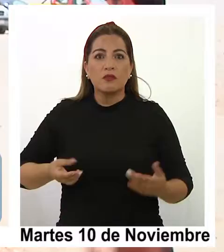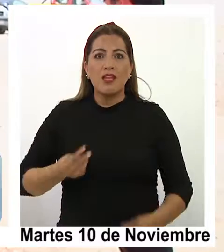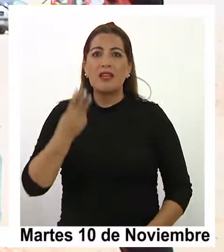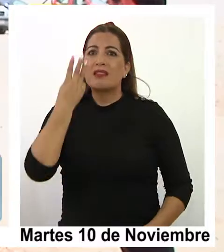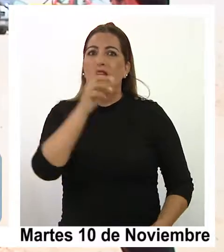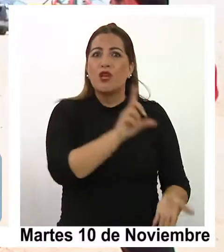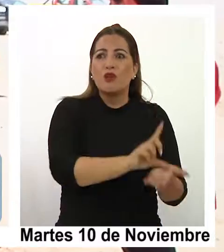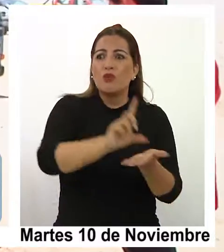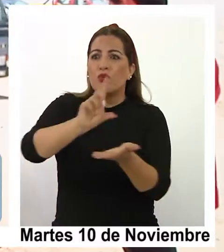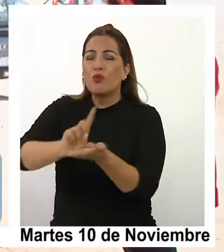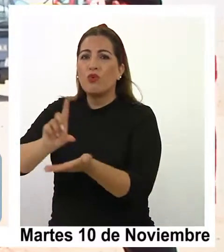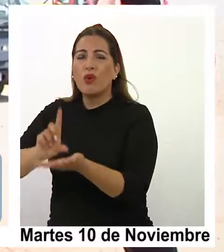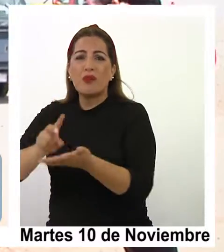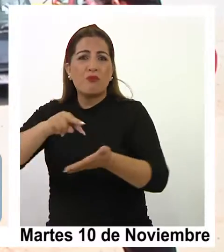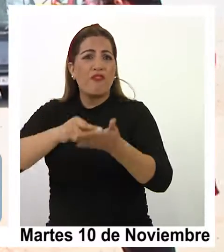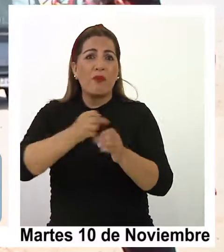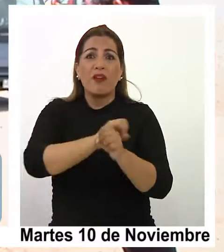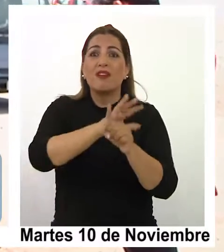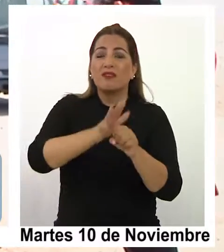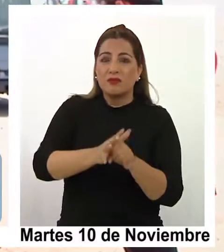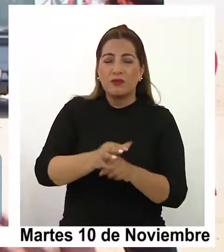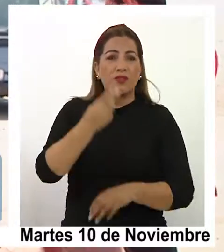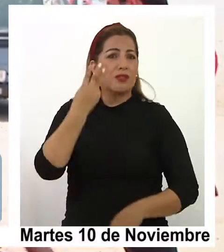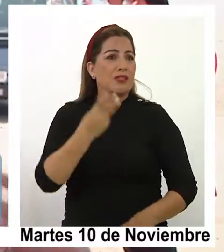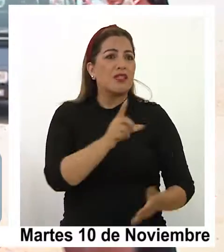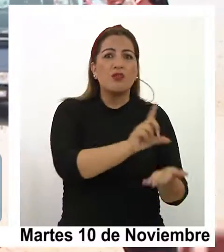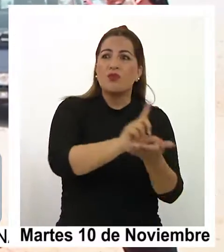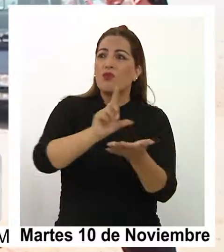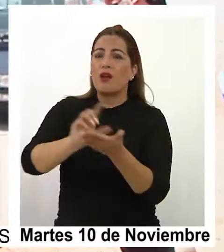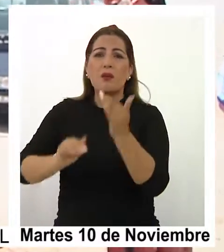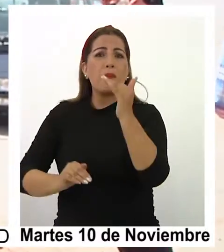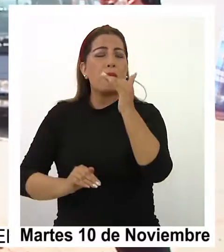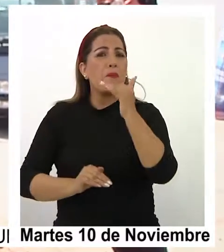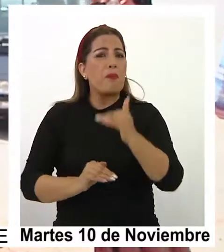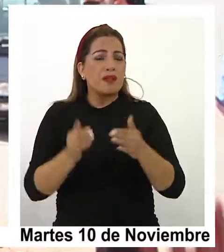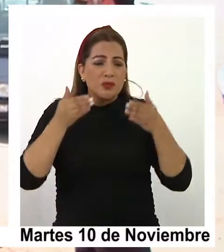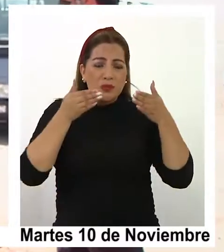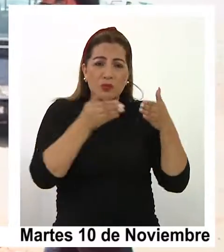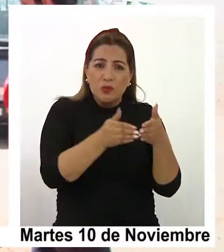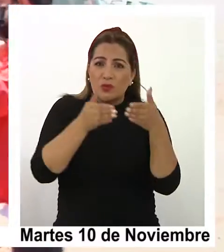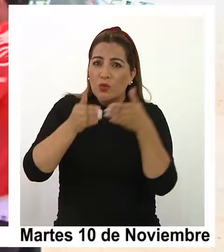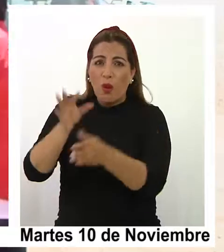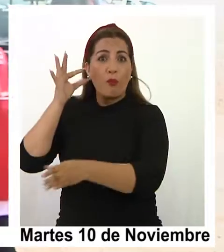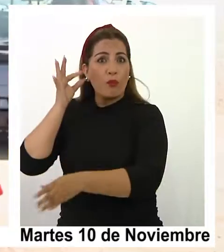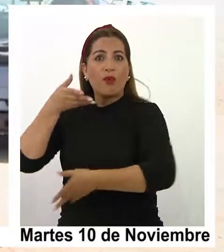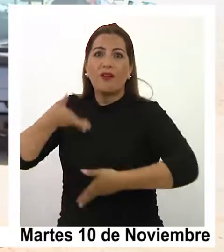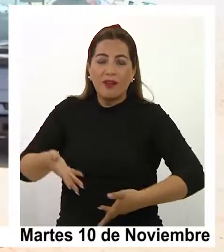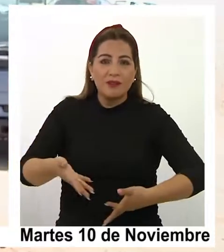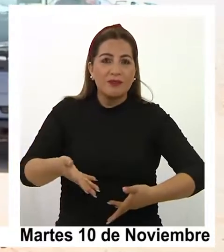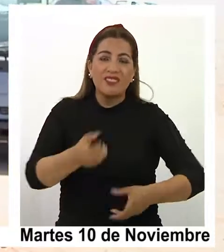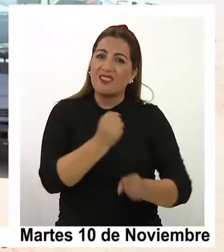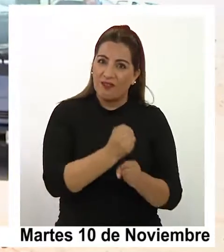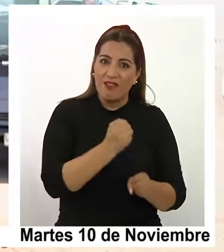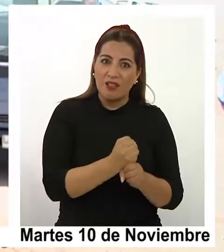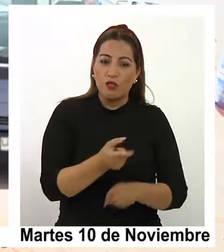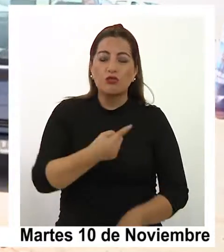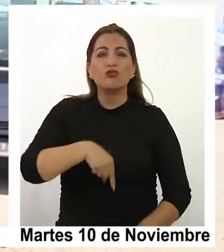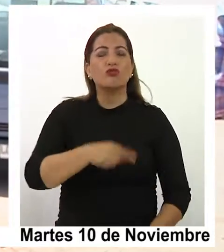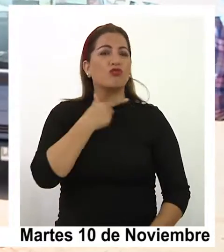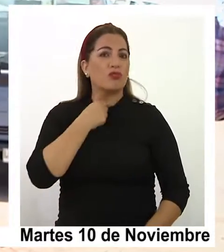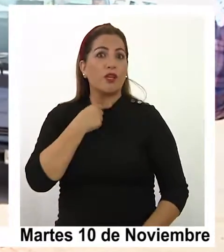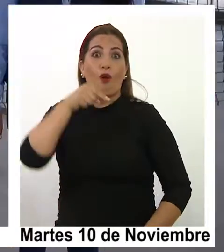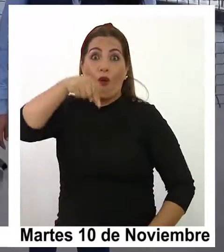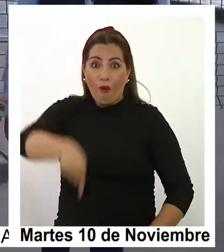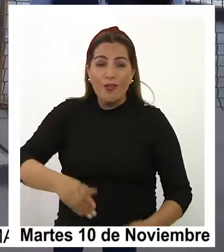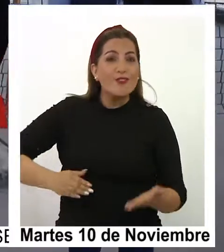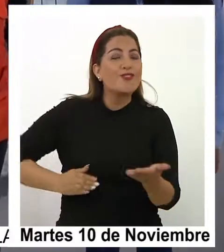sectores más golpeados por el coronavirus fueron los tres sectores donde hay una mayor concentración de mujeres. Nosotros queremos que a partir